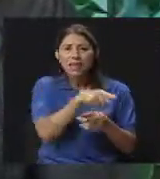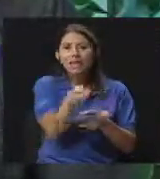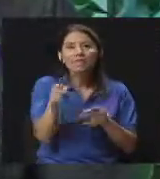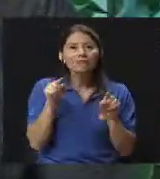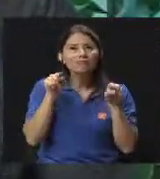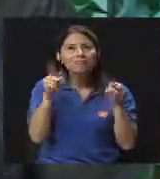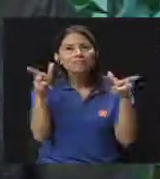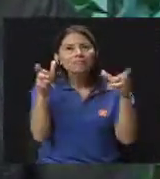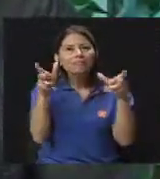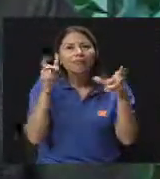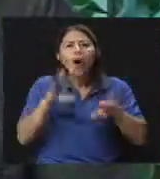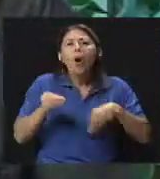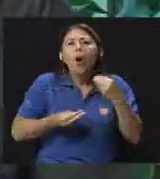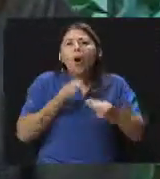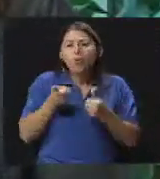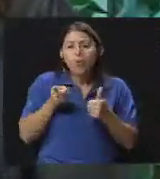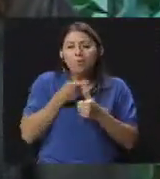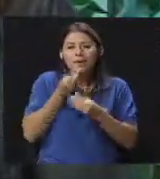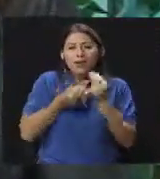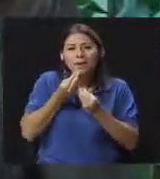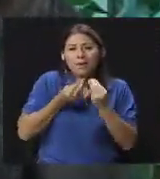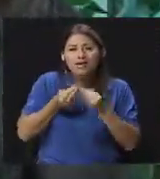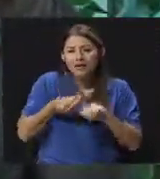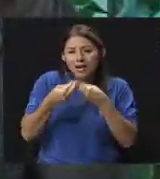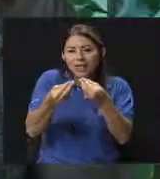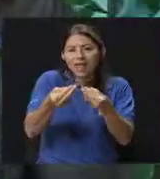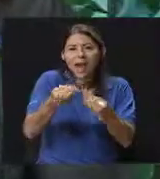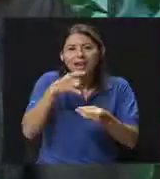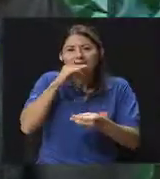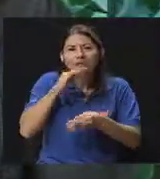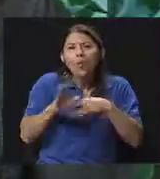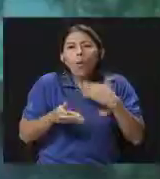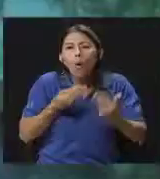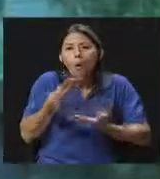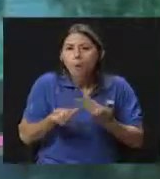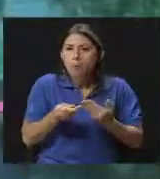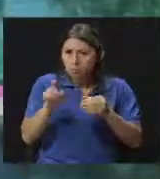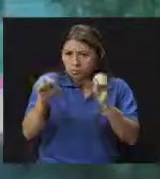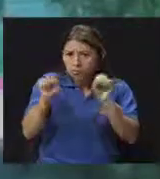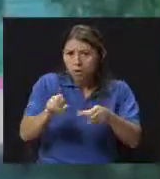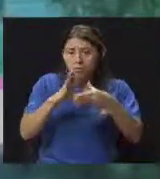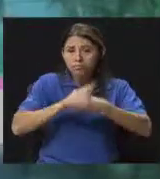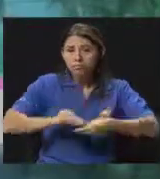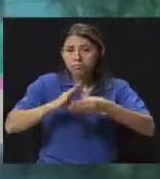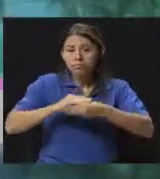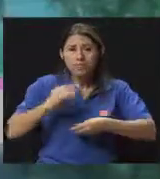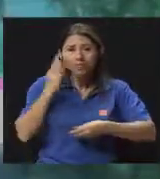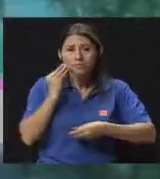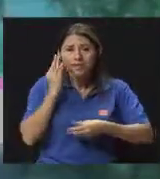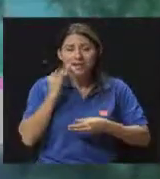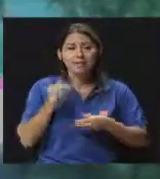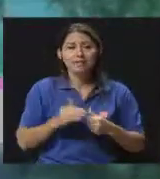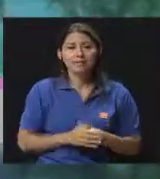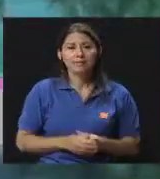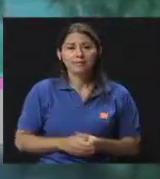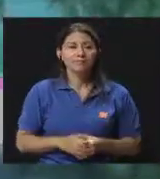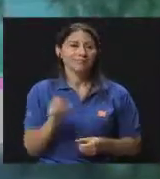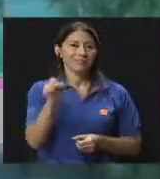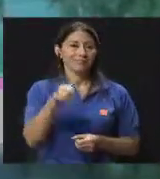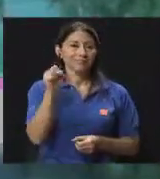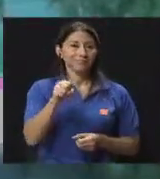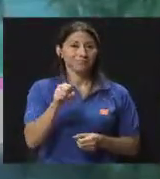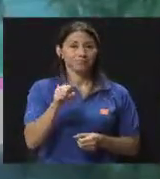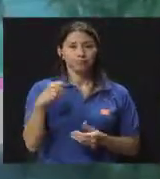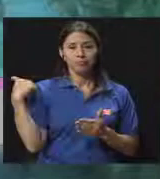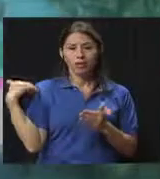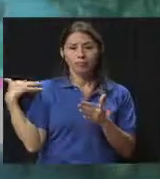alimentación a estos niños y niñas, y nos gustaría que usted nos comparta esas experiencias. Claro que sí. Bueno, el curso hasta la fecha